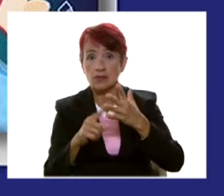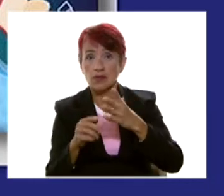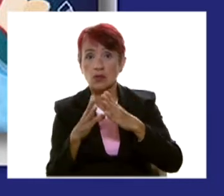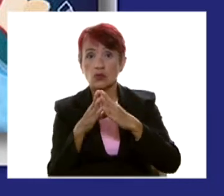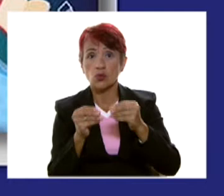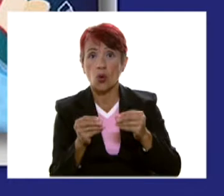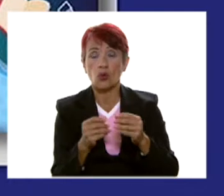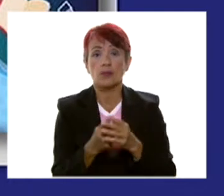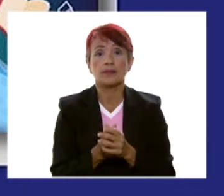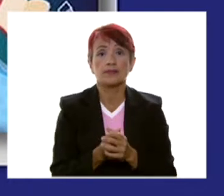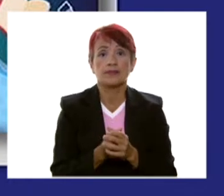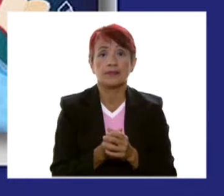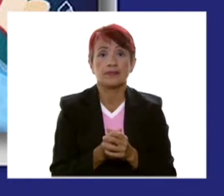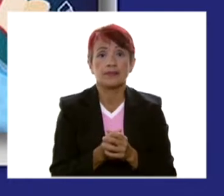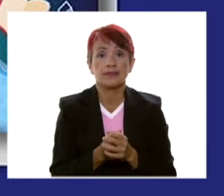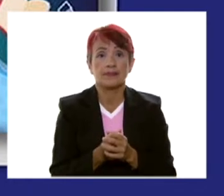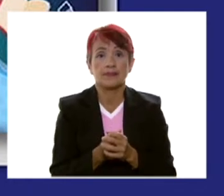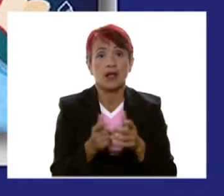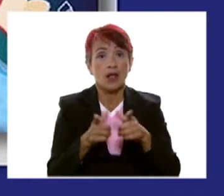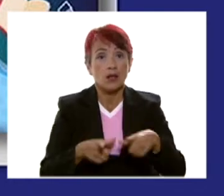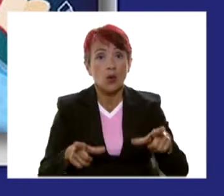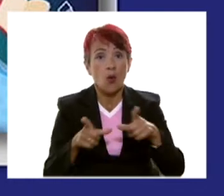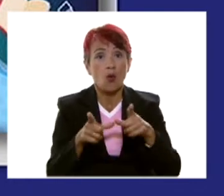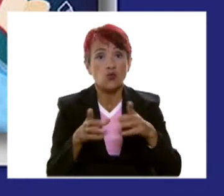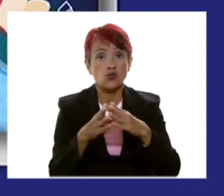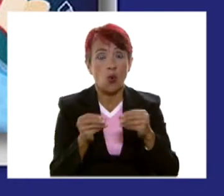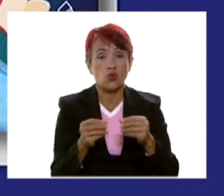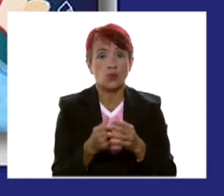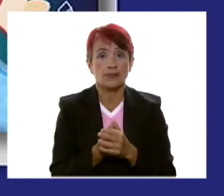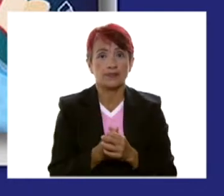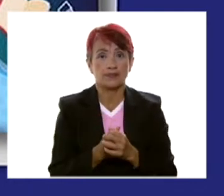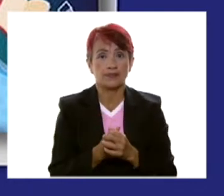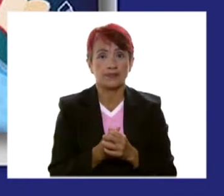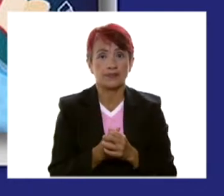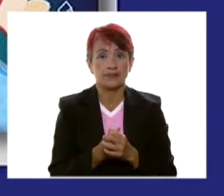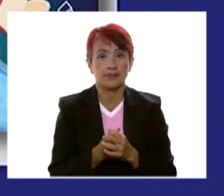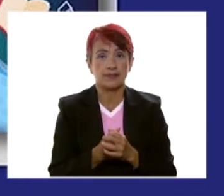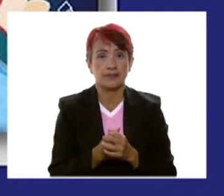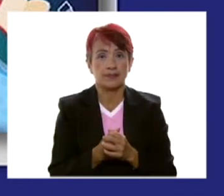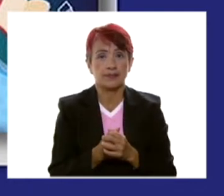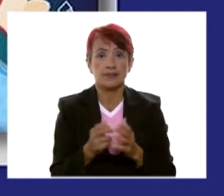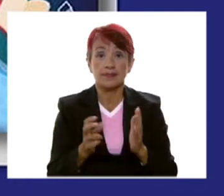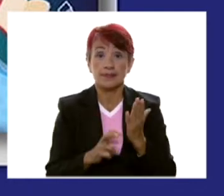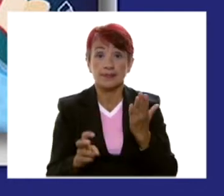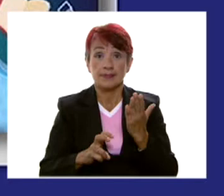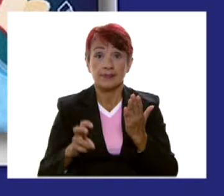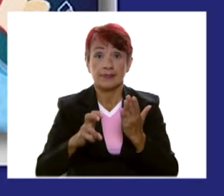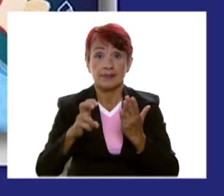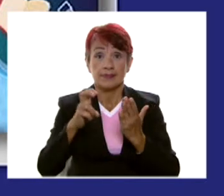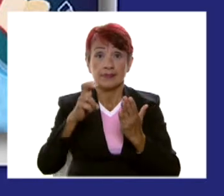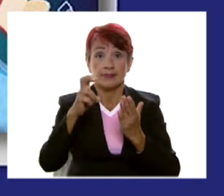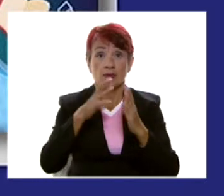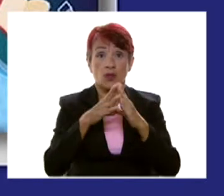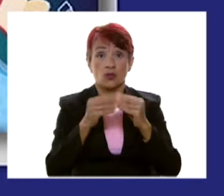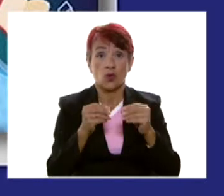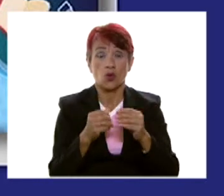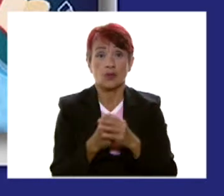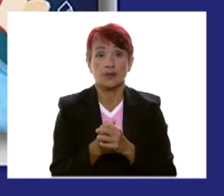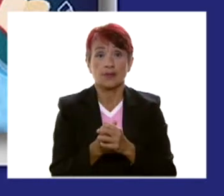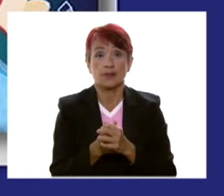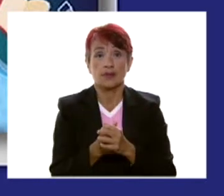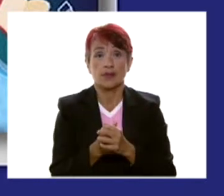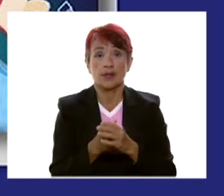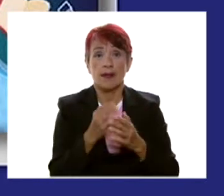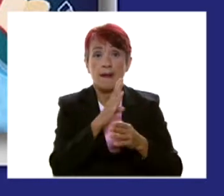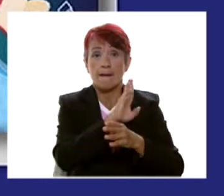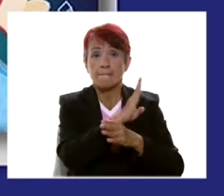Gym. Los pasillos son Hallway. Hallway. Las escaleras son Stairs. Stairs. Y la